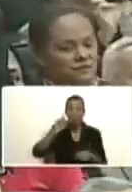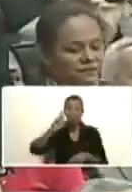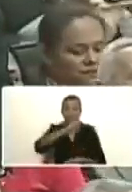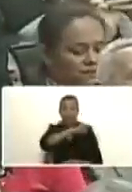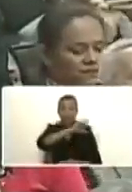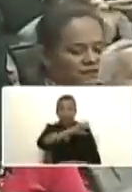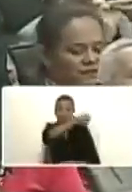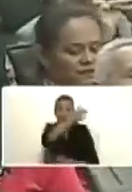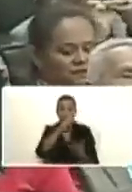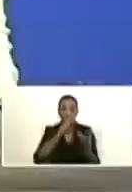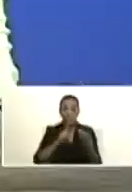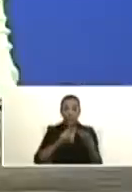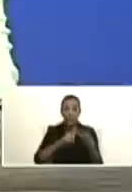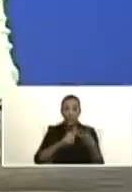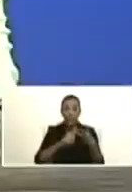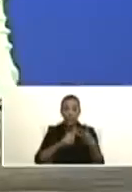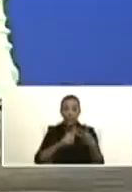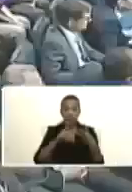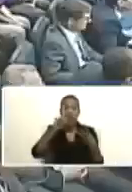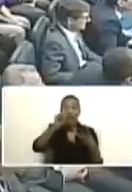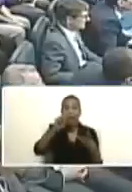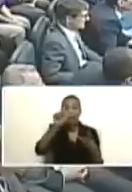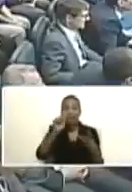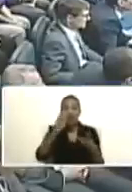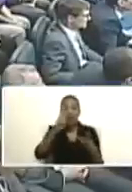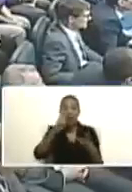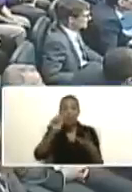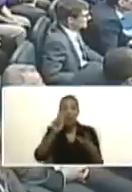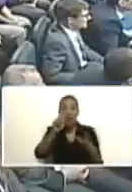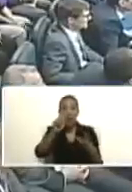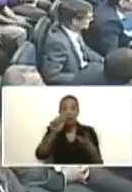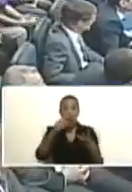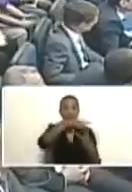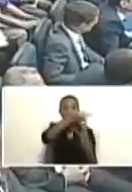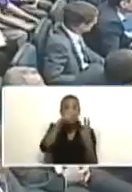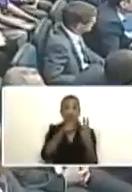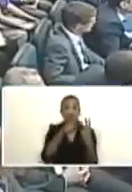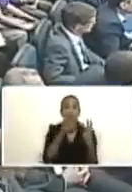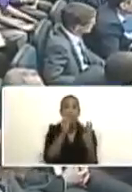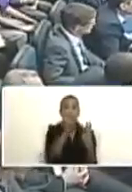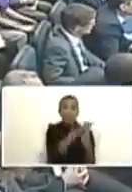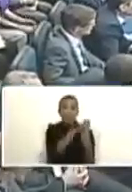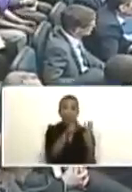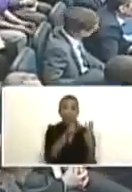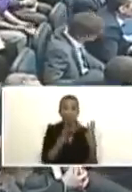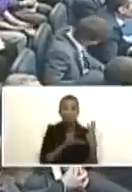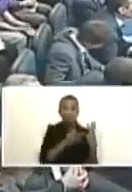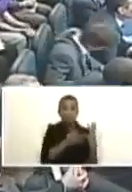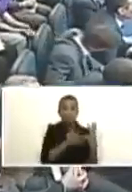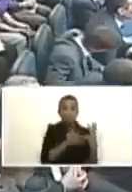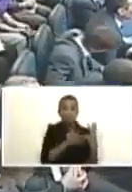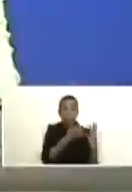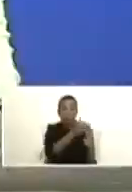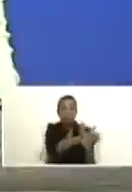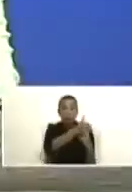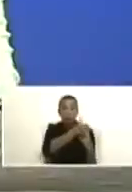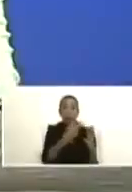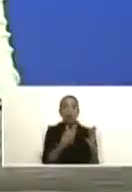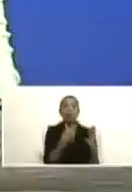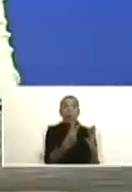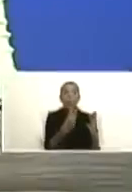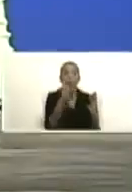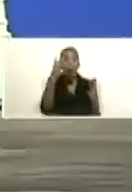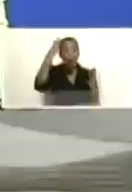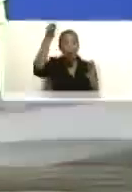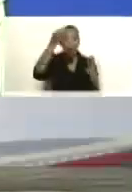general, mayor general Tabata, ustedes tres, voceros y voceras de los